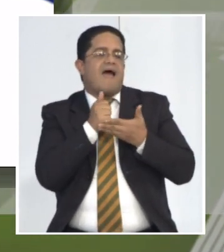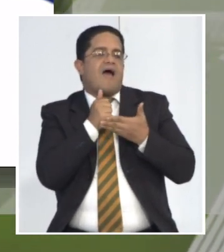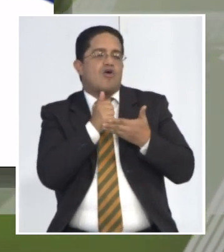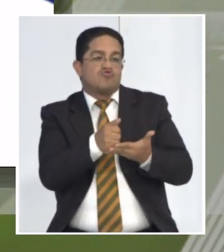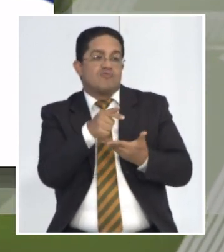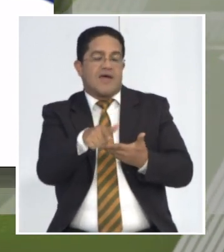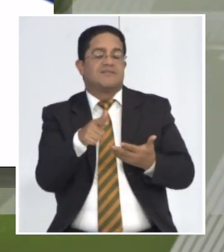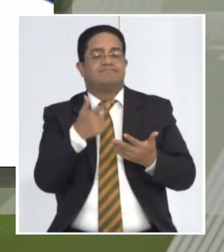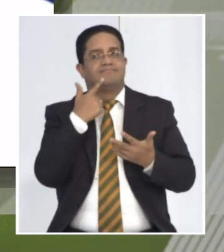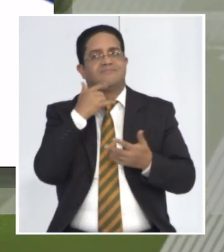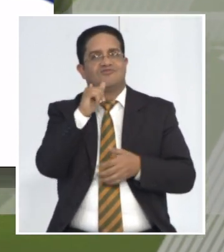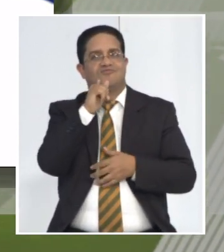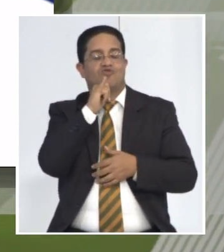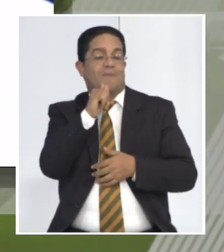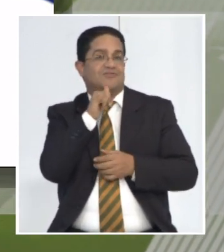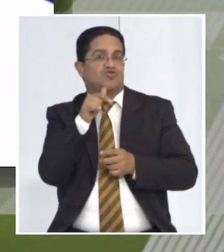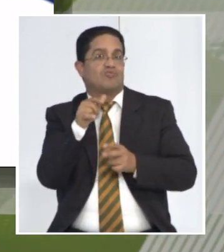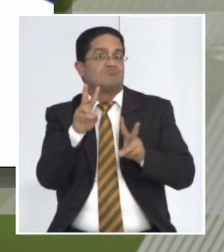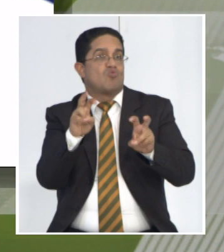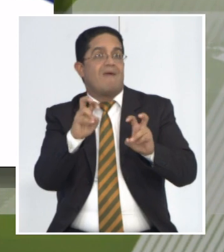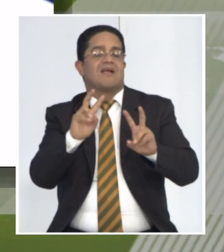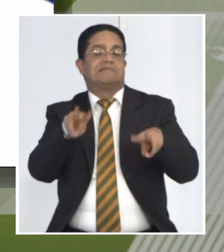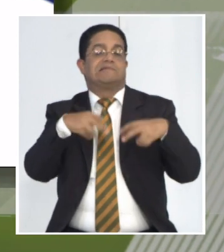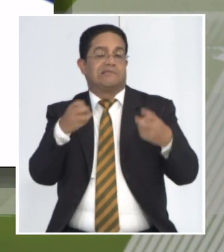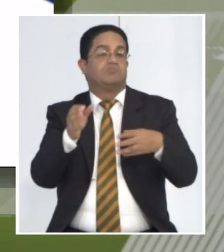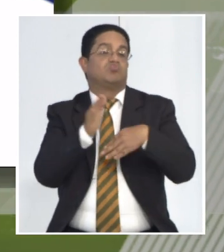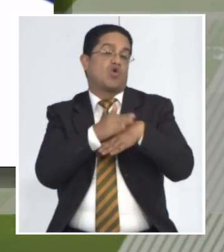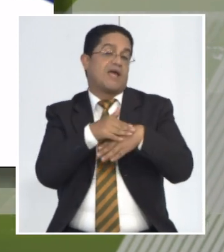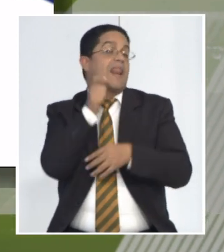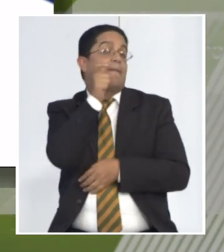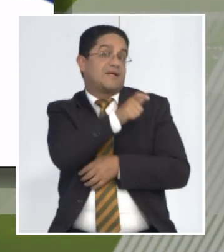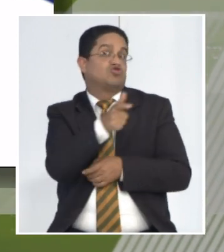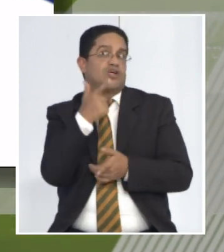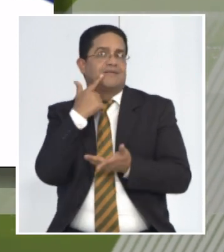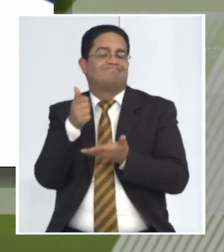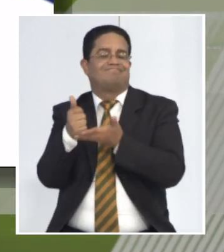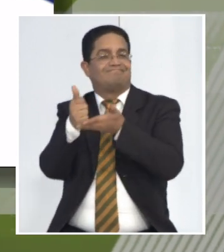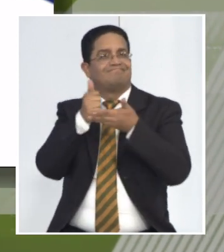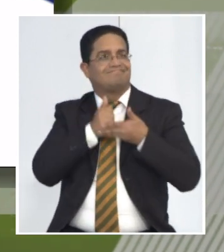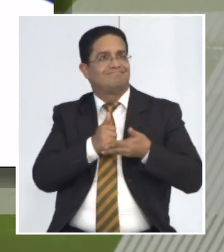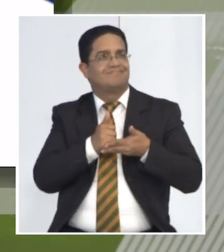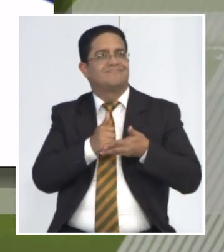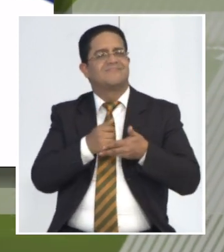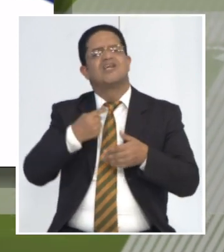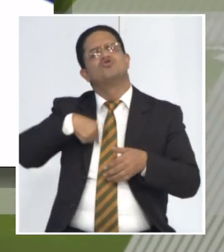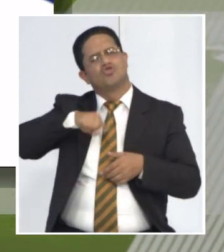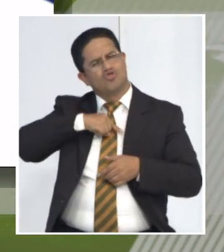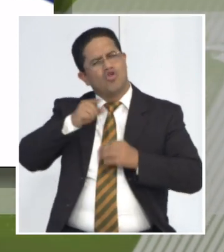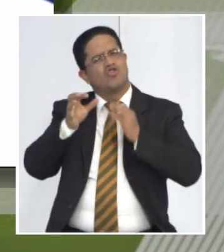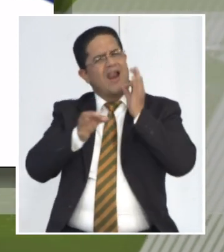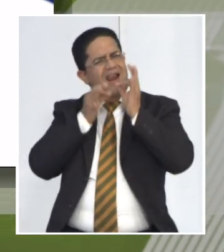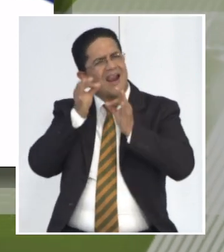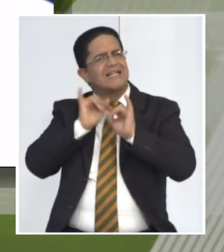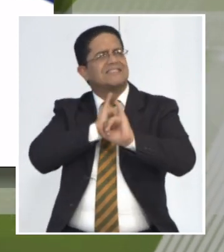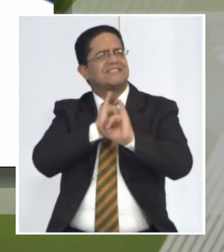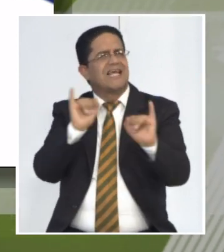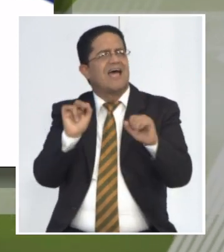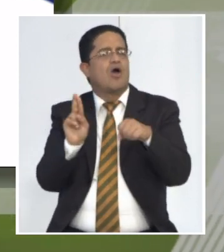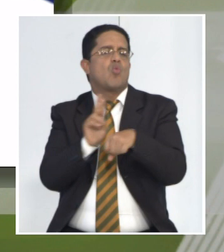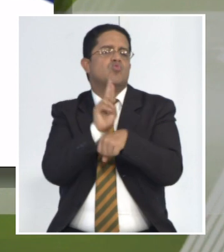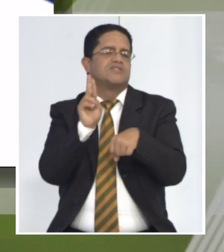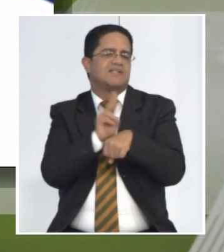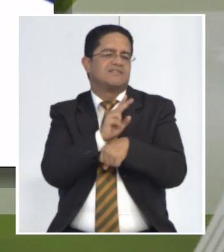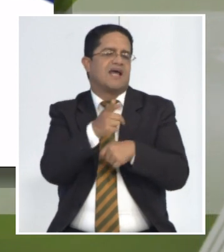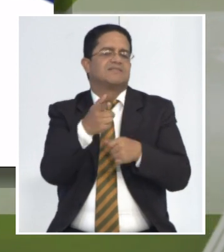esta actualización en beneficio de los pacientes, porque los pacientes se ven beneficiados y hemos hablado desde hace muchísimo tiempo sobre la utilización de